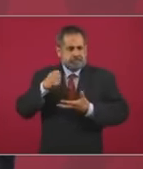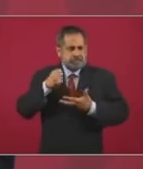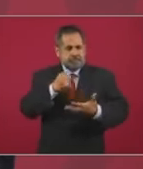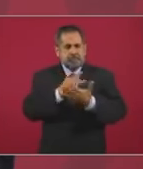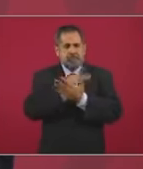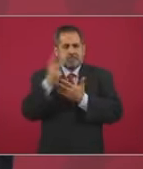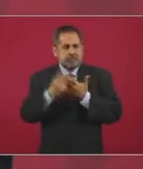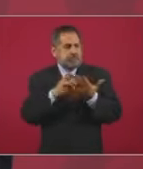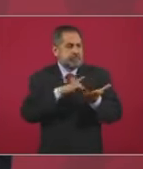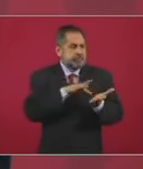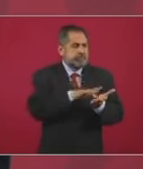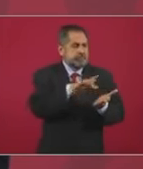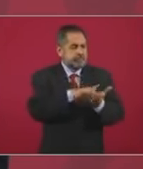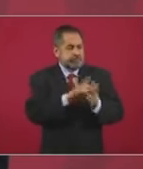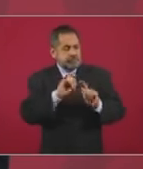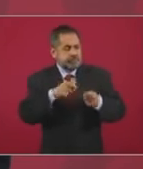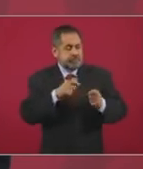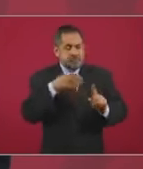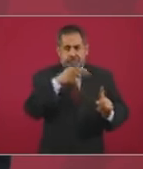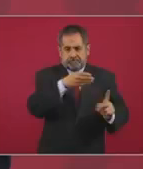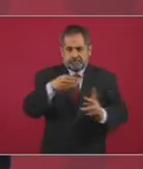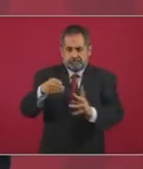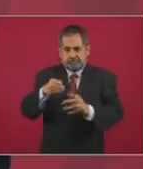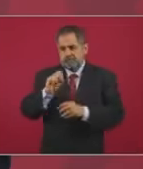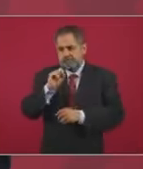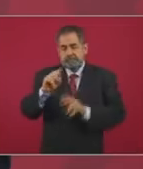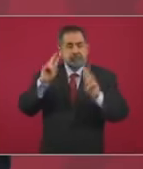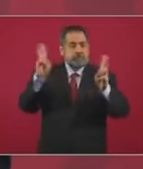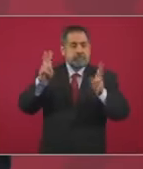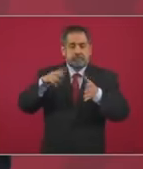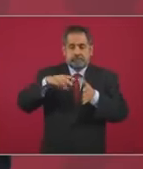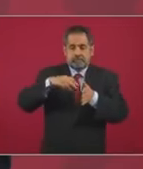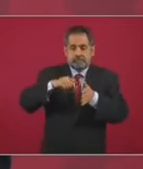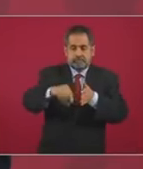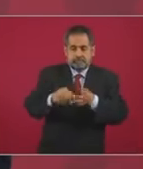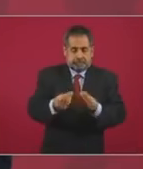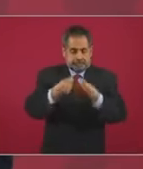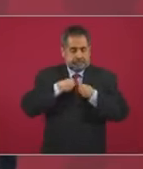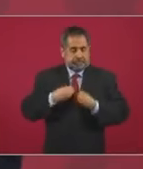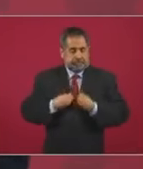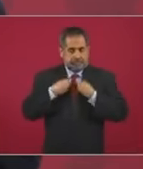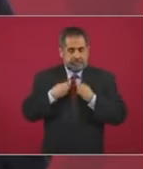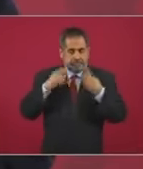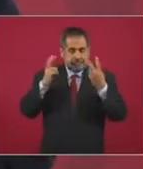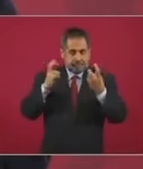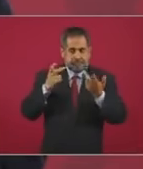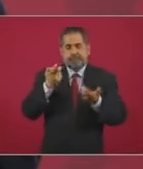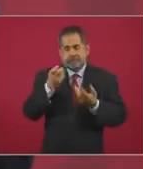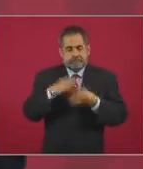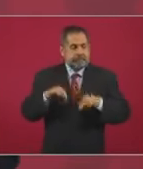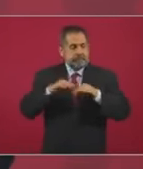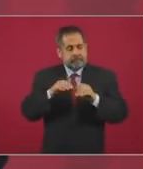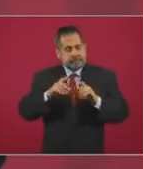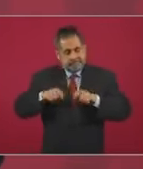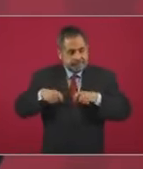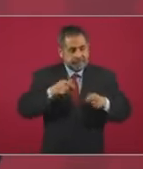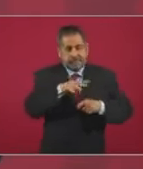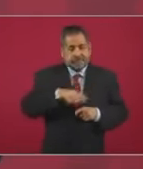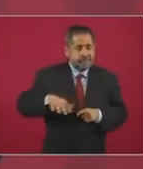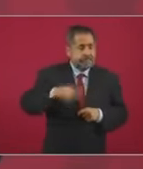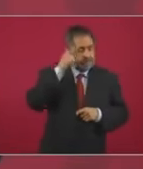de apoyo, sobre todo el Sembrando Vida, a toda la Sierra de